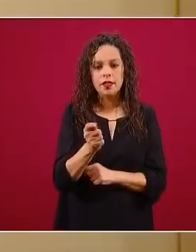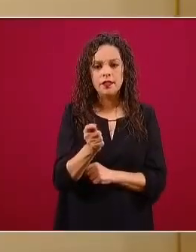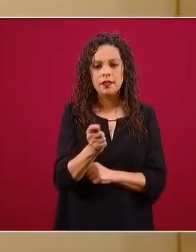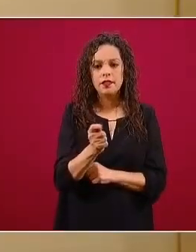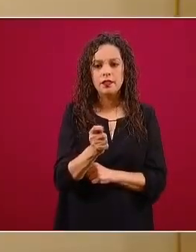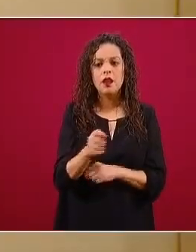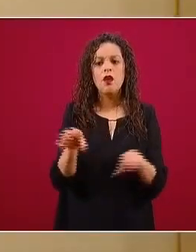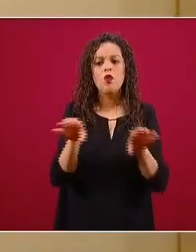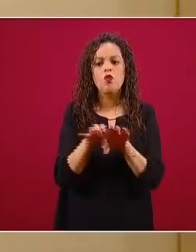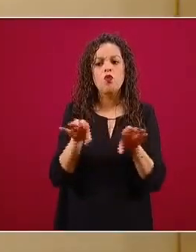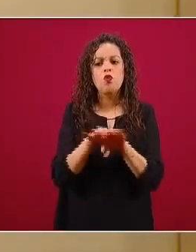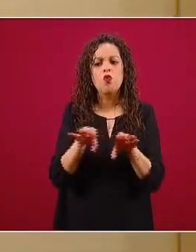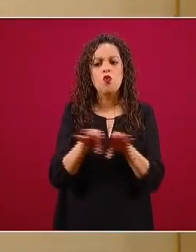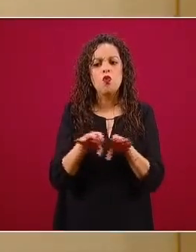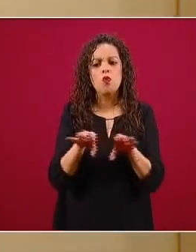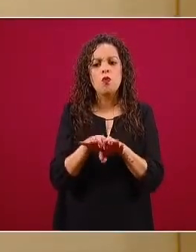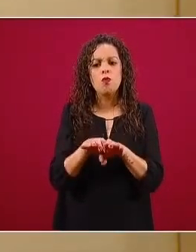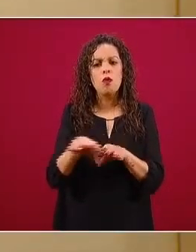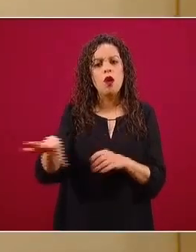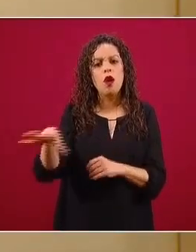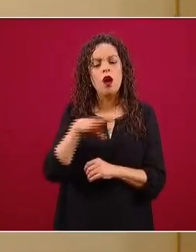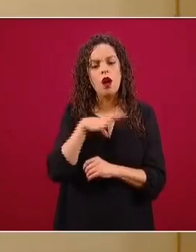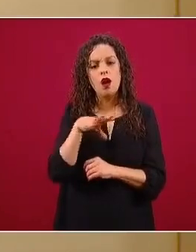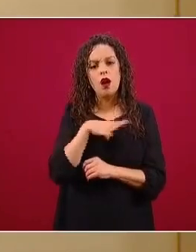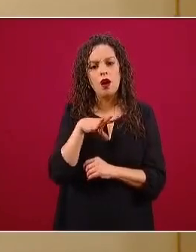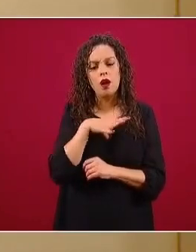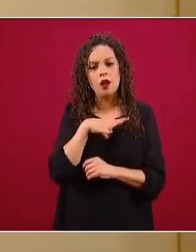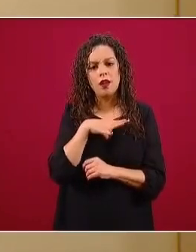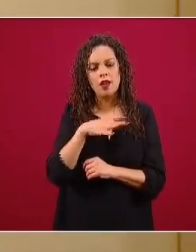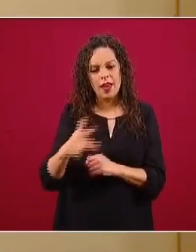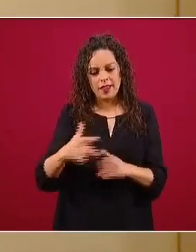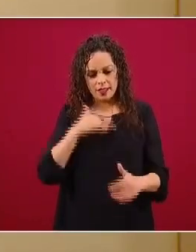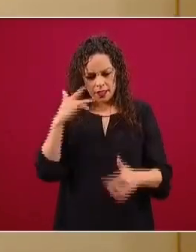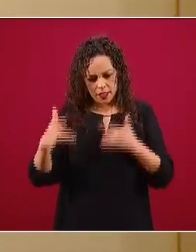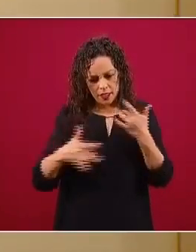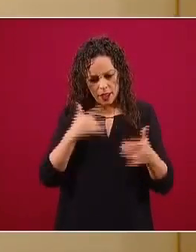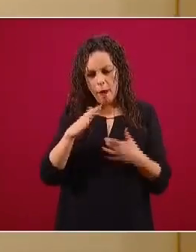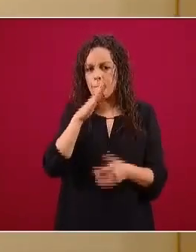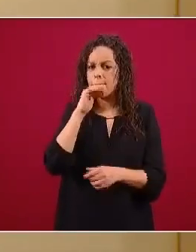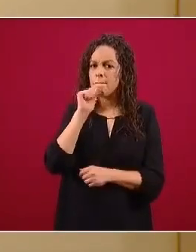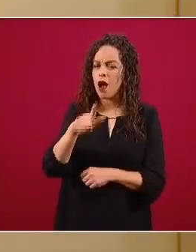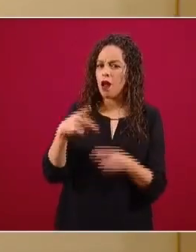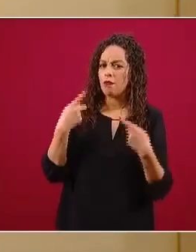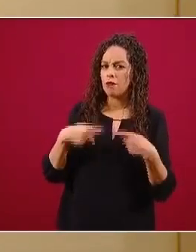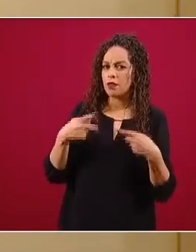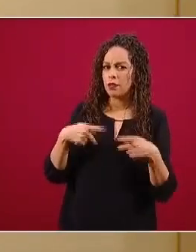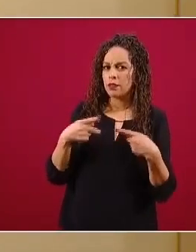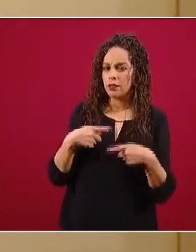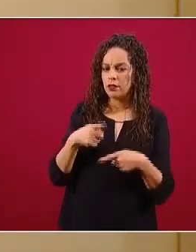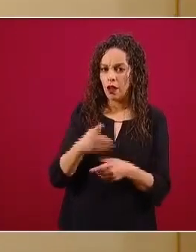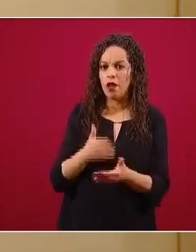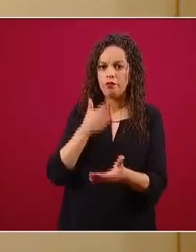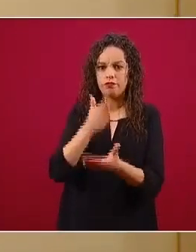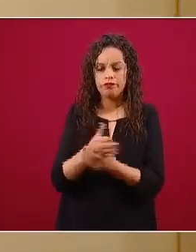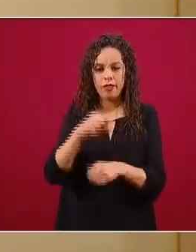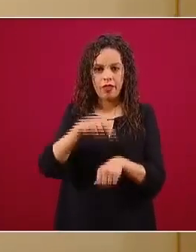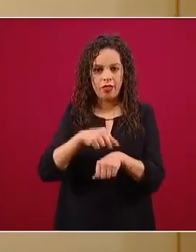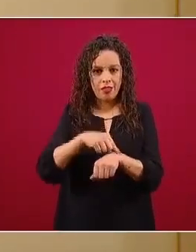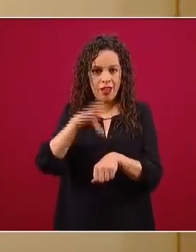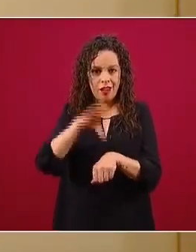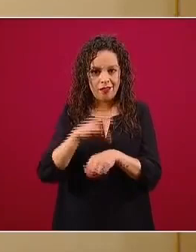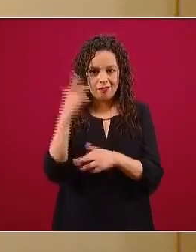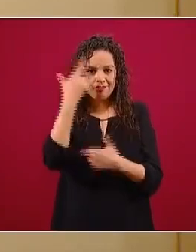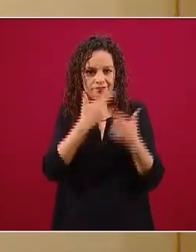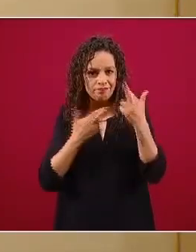cómo se presentaron, en qué estadio clínico, sintomatología, qué estado de la